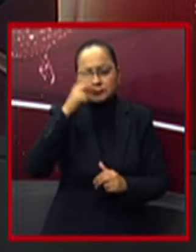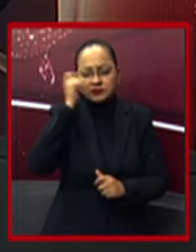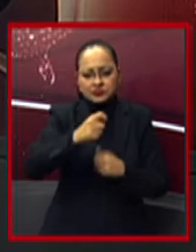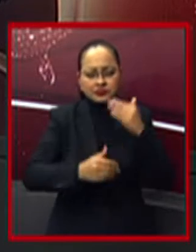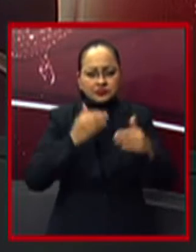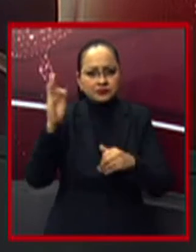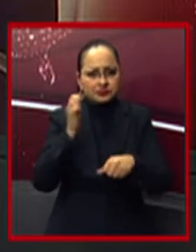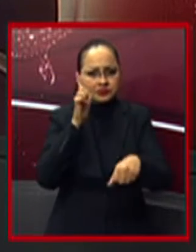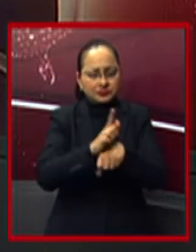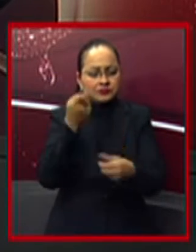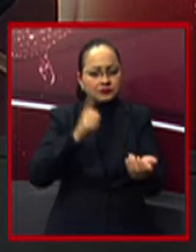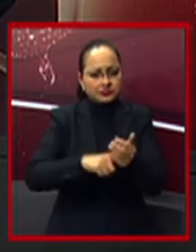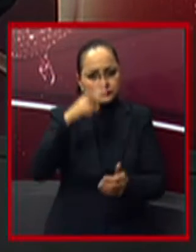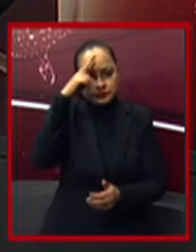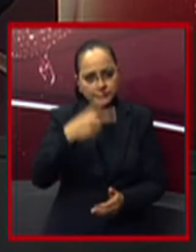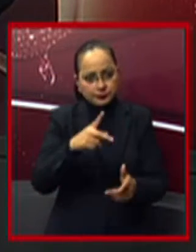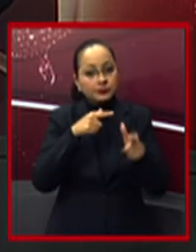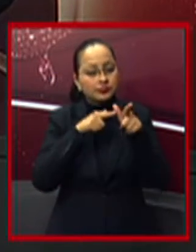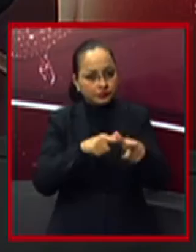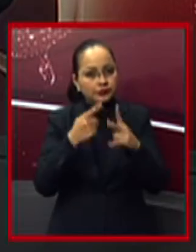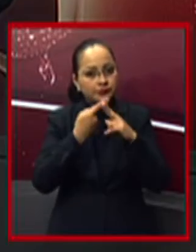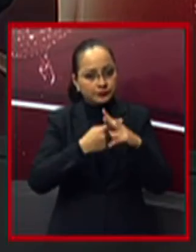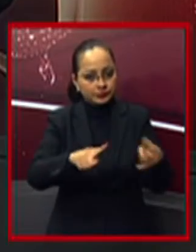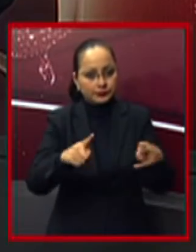Quédese con nosotros, comenzamos.